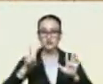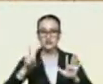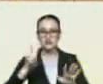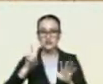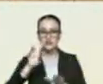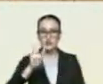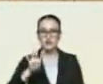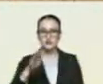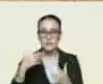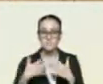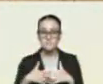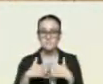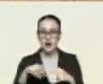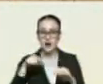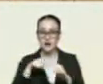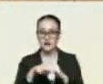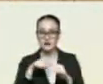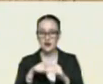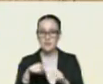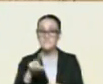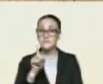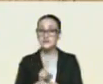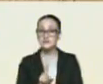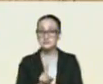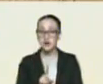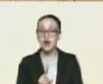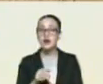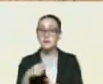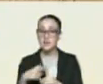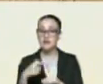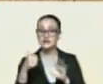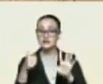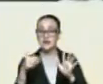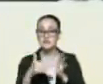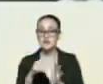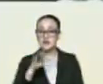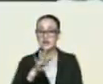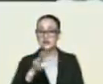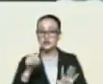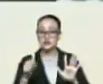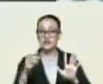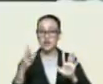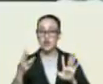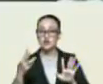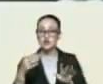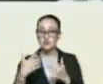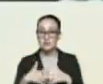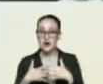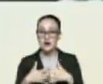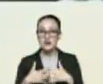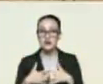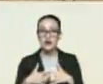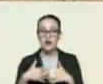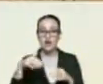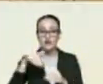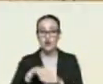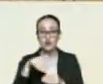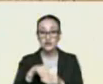30.274 máquinas de votación principal y 6.568 máquinas de votación de